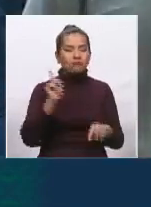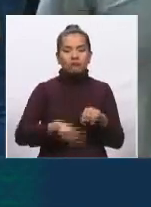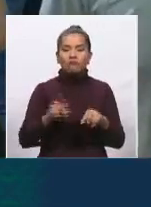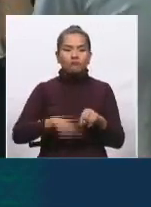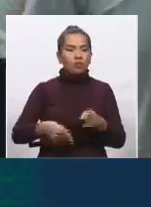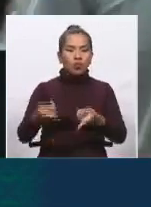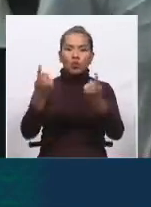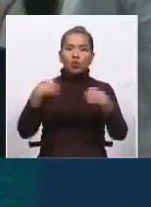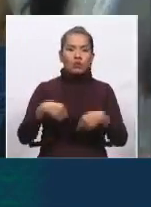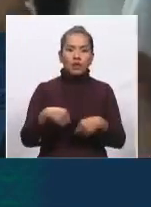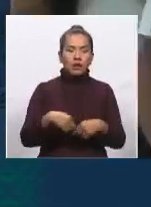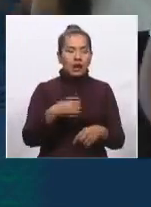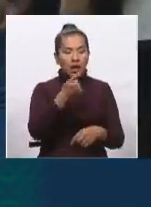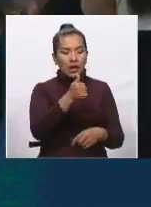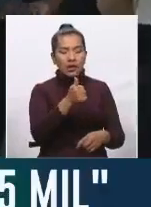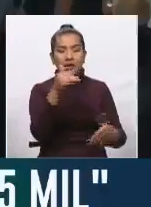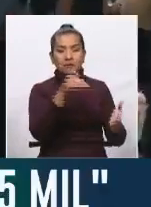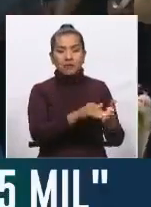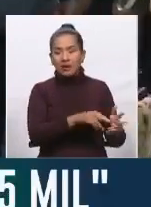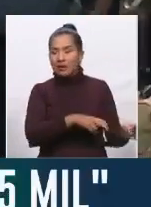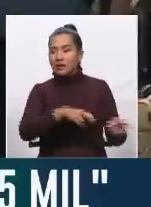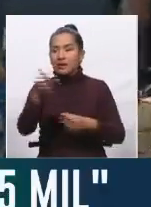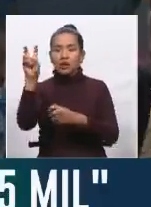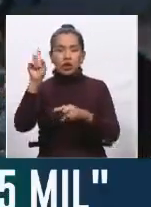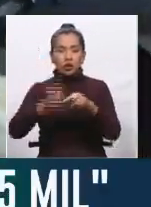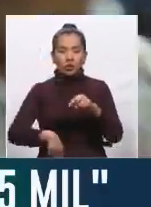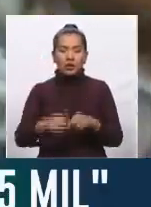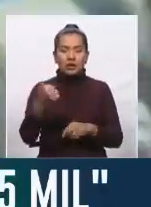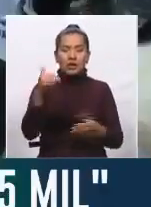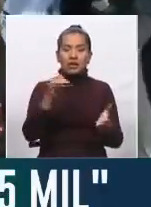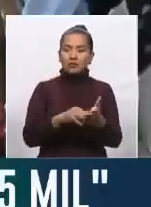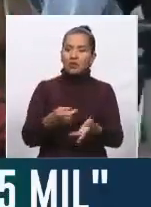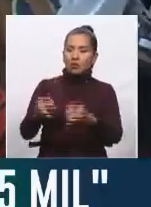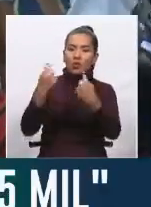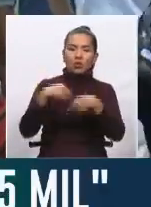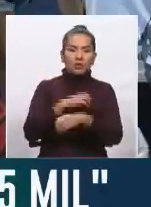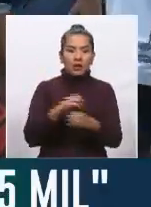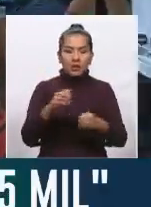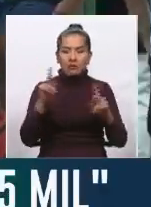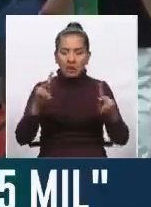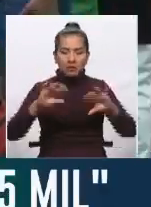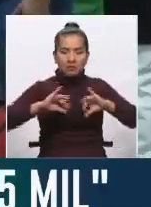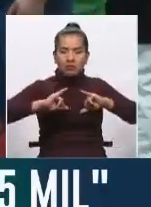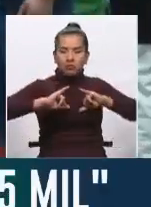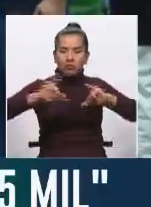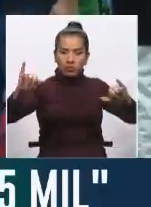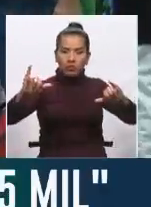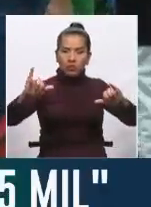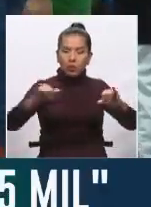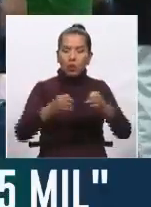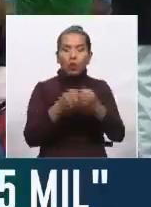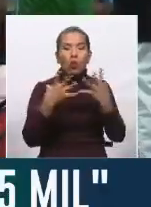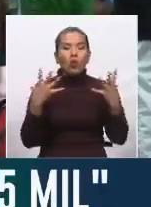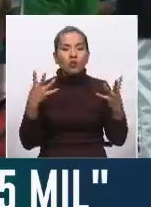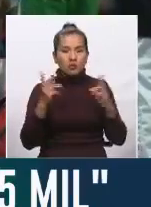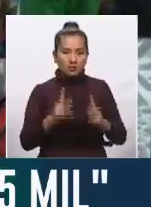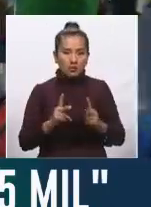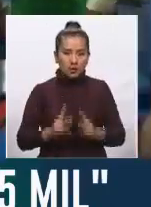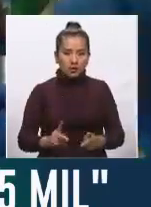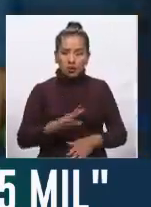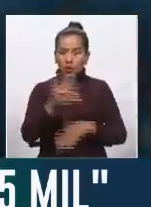que no van a poder ir y otras 10.000 que no van a poder volver. Entonces, eso es mucha gente, eso es harta gente y todos se